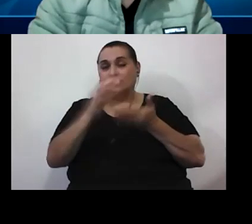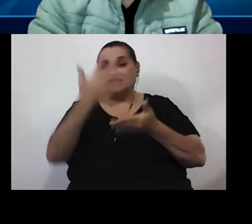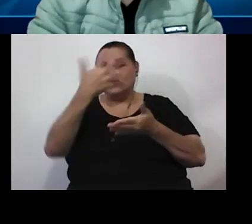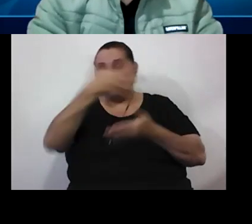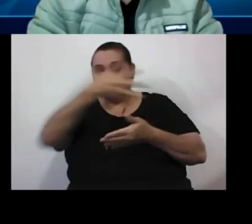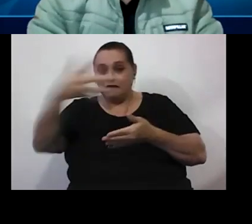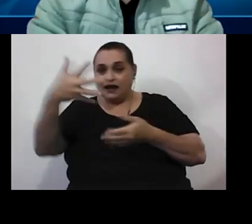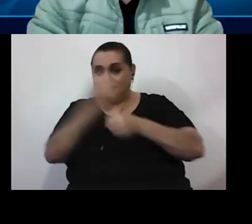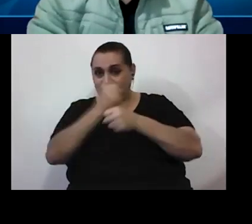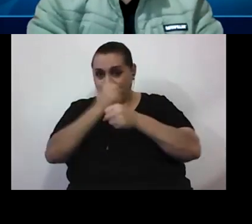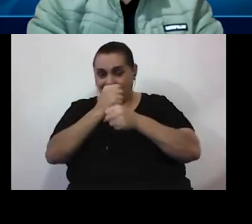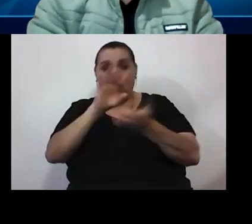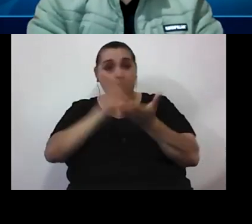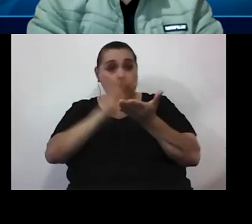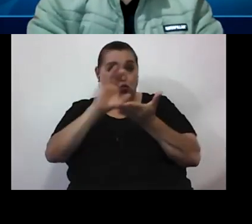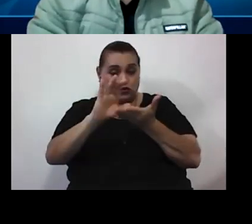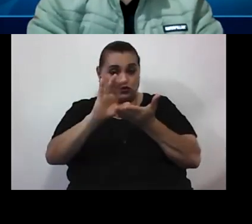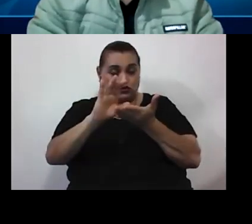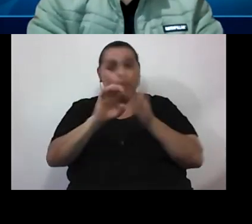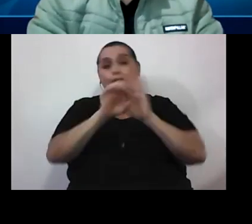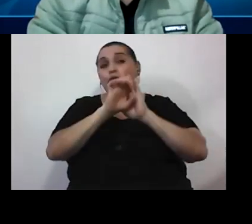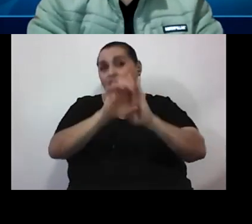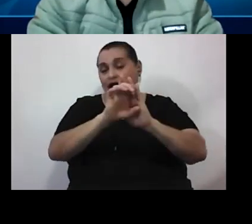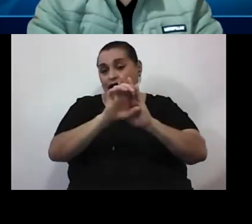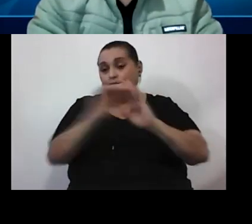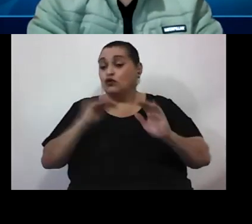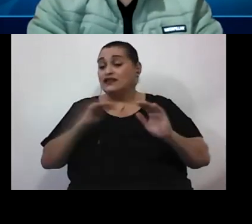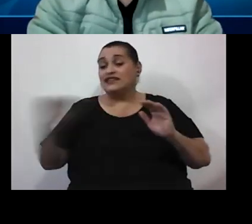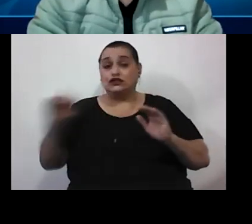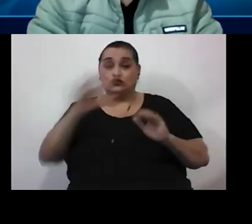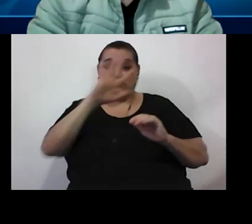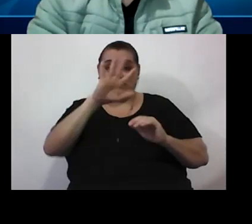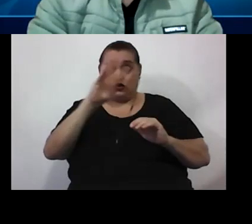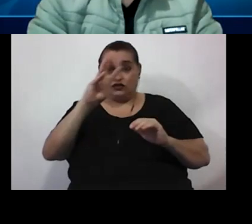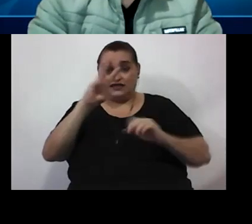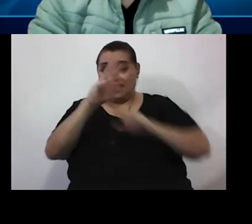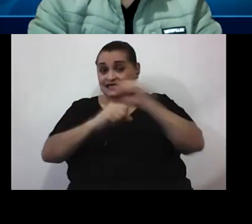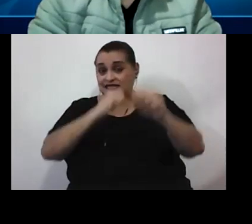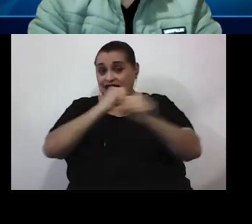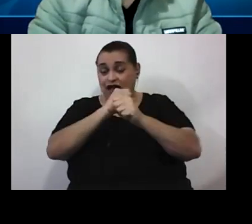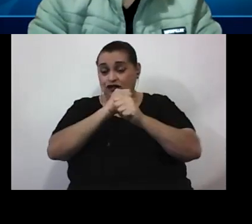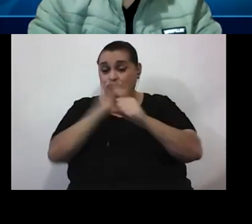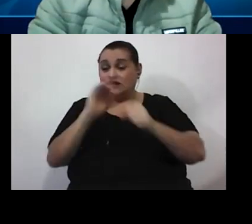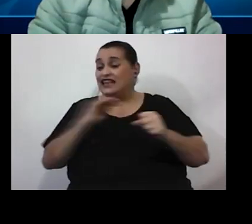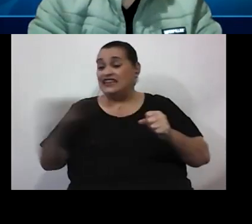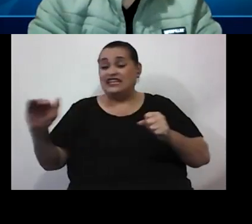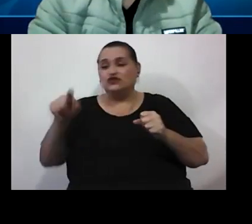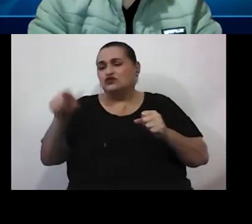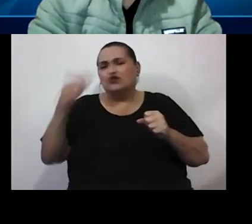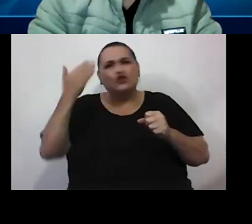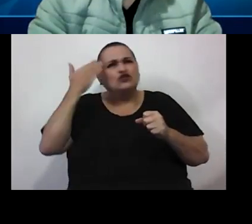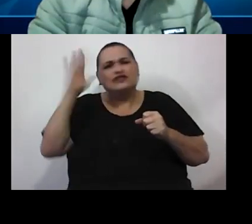trabajo. Y, por ejemplo, en niños de 5 o 6 años que no tienen conciencia del tiempo